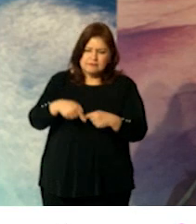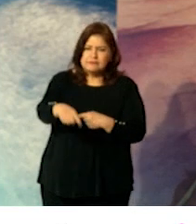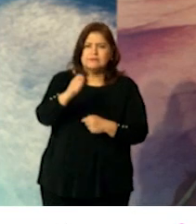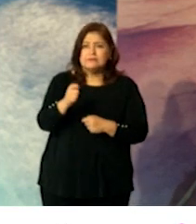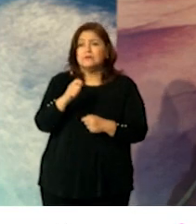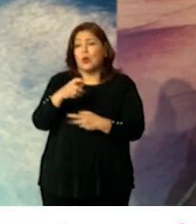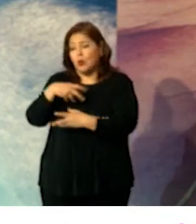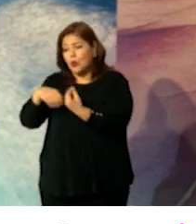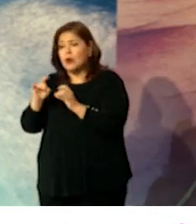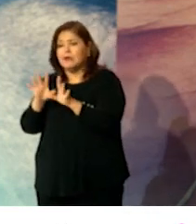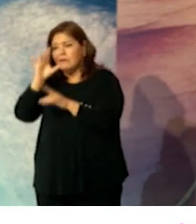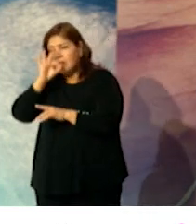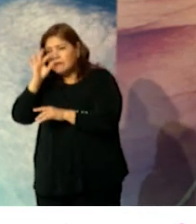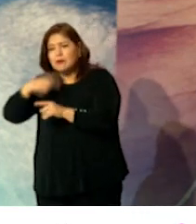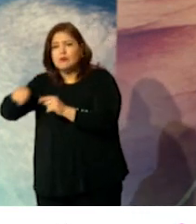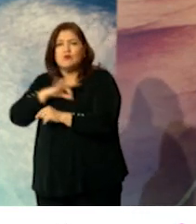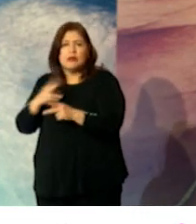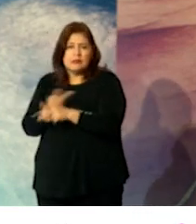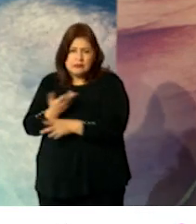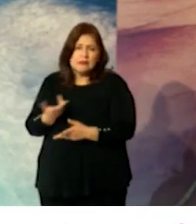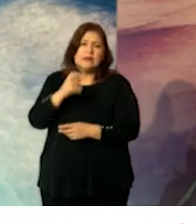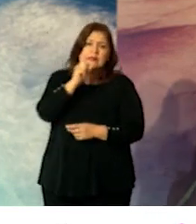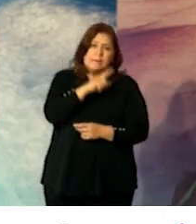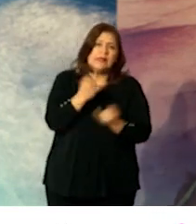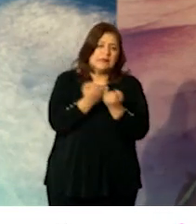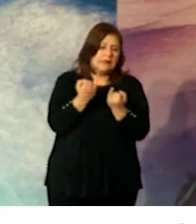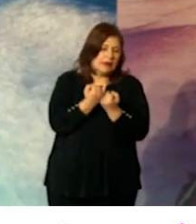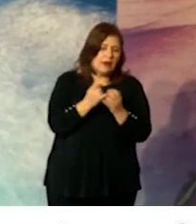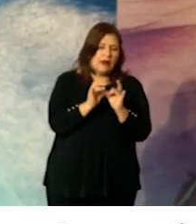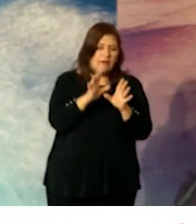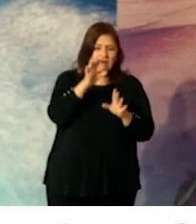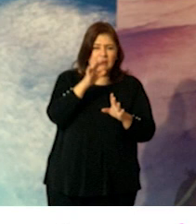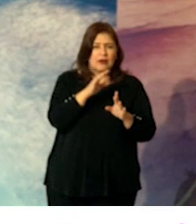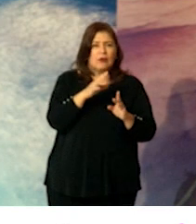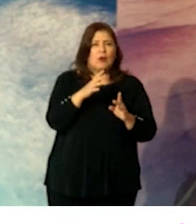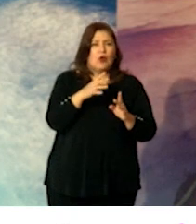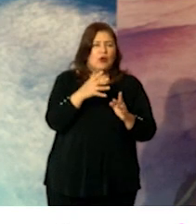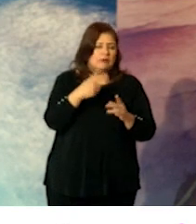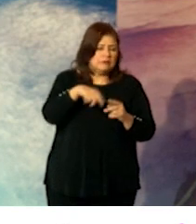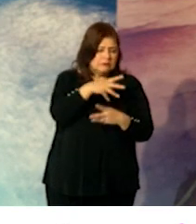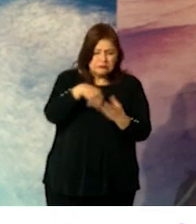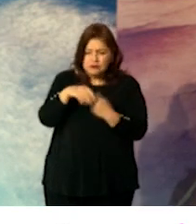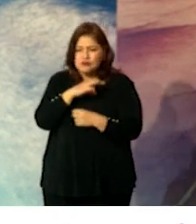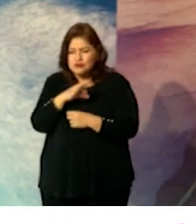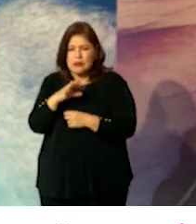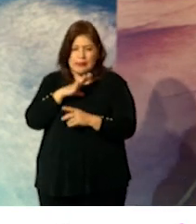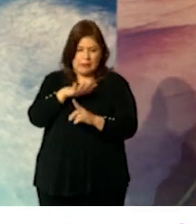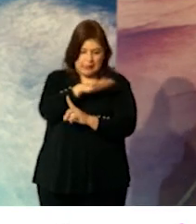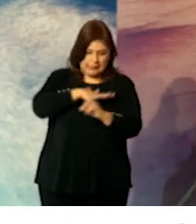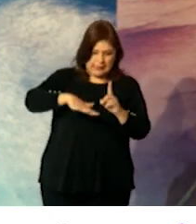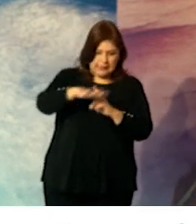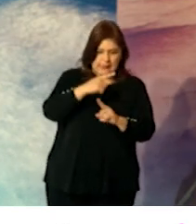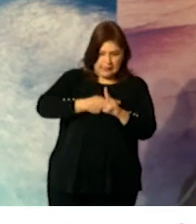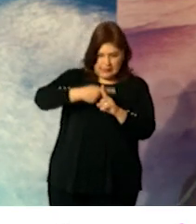pero también cuáles son estos efectos dominó que podemos ver no solamente desde la parte climática, sino también en la parte social